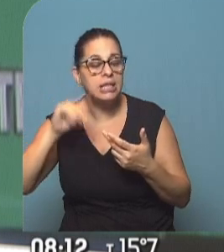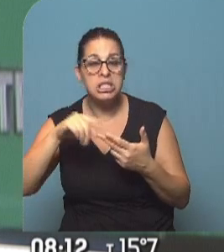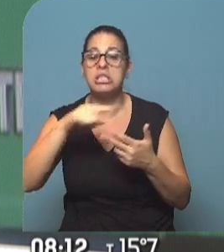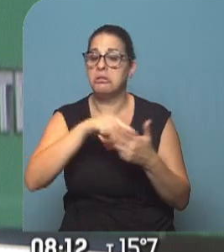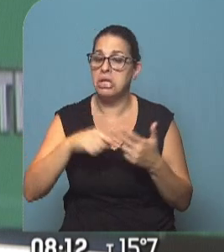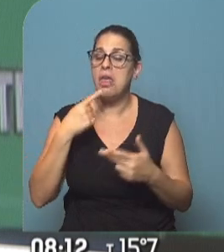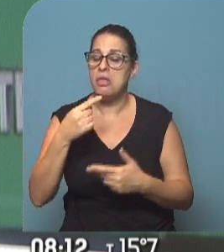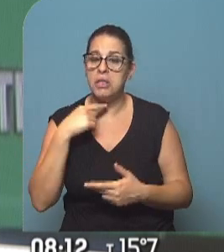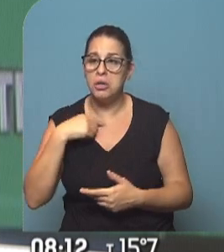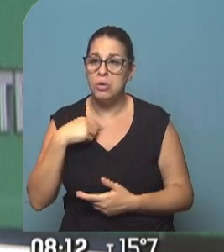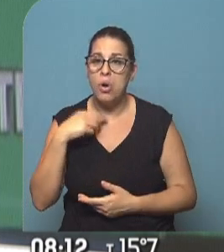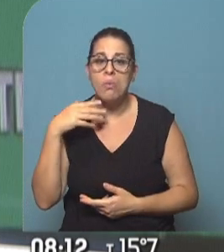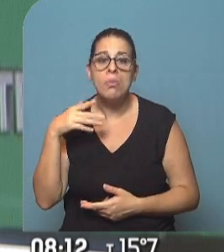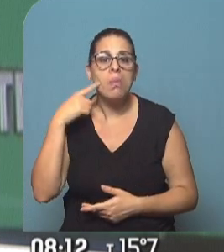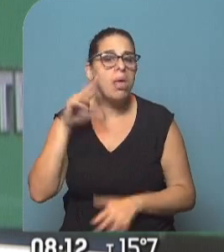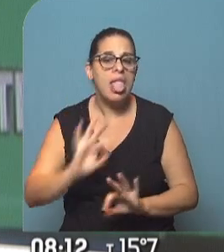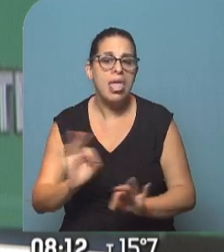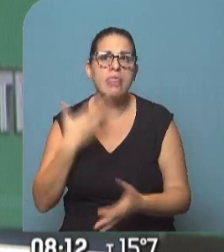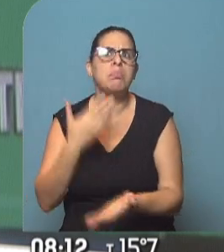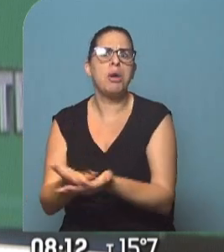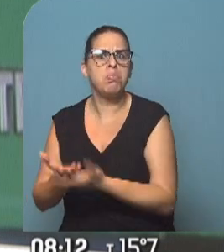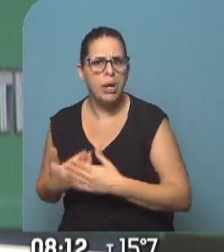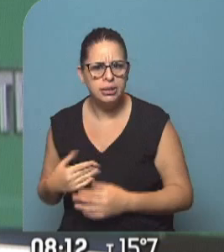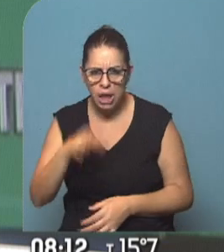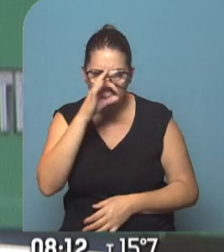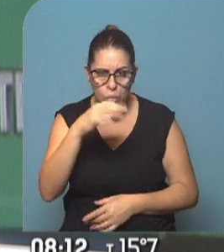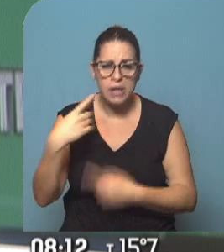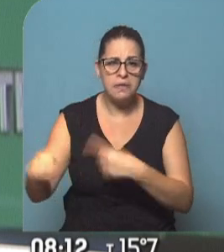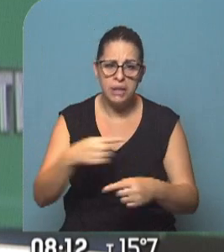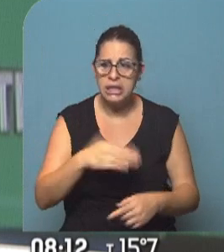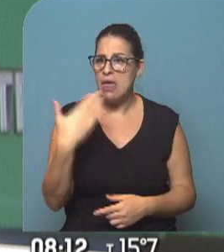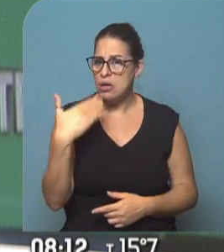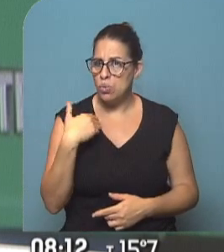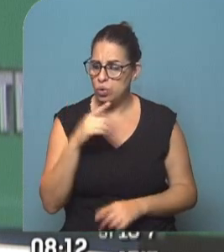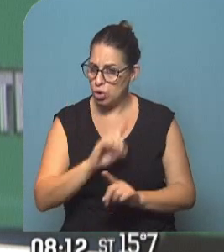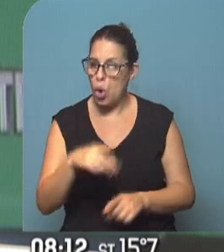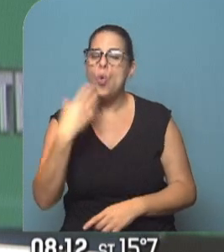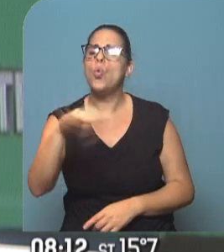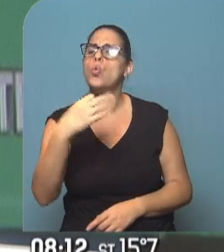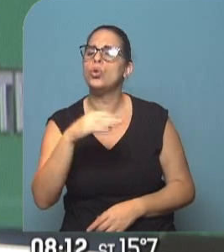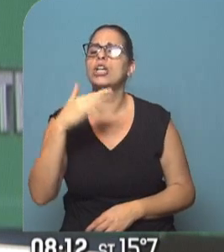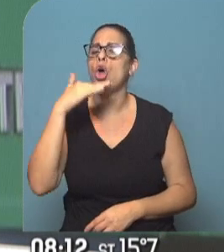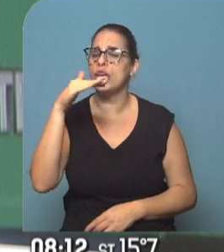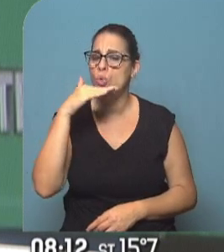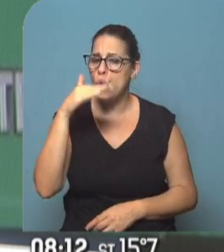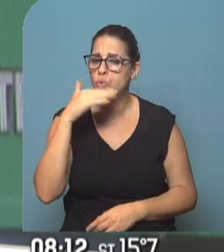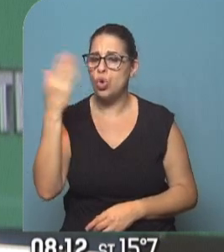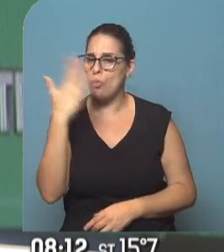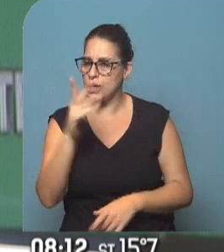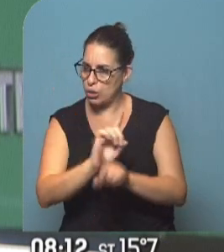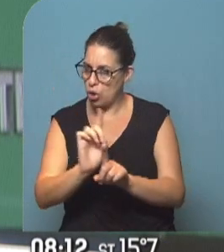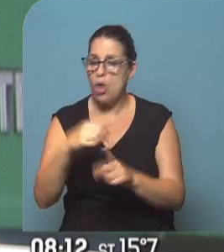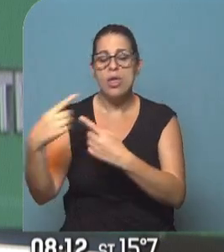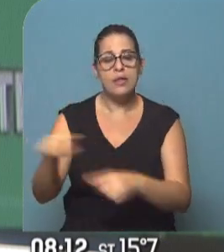se escucharon propuestas en ninguno de los diferentes discursos, porque no fue el único el de Moyano. Hubo